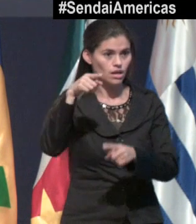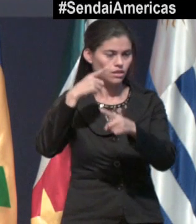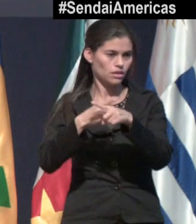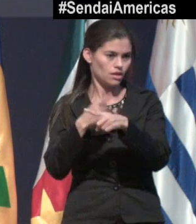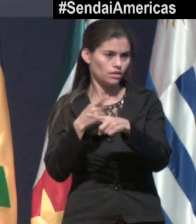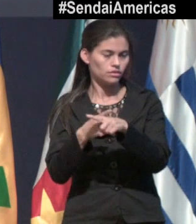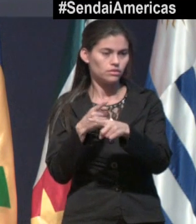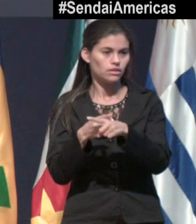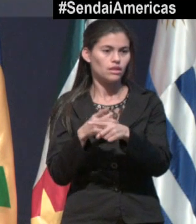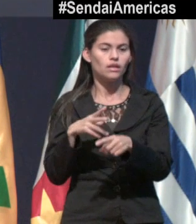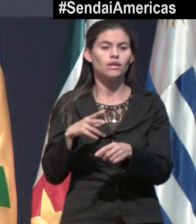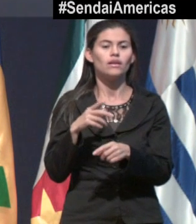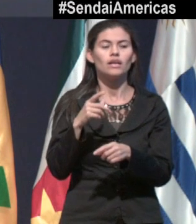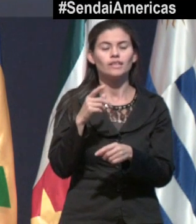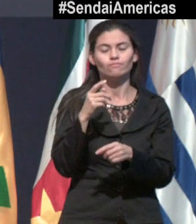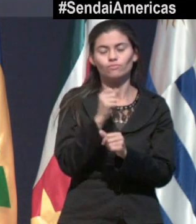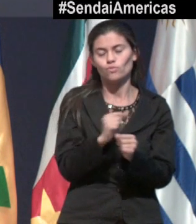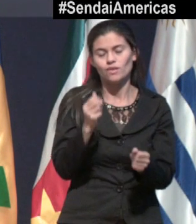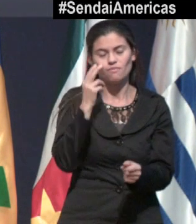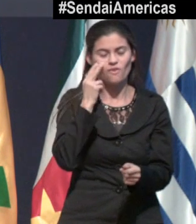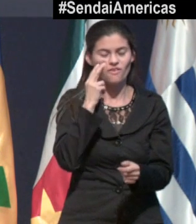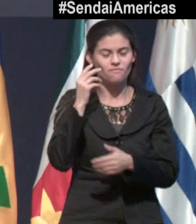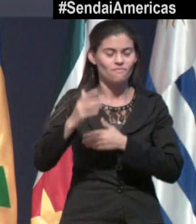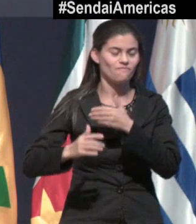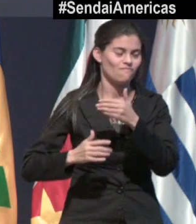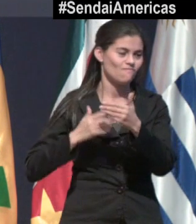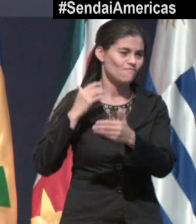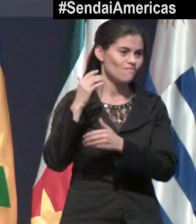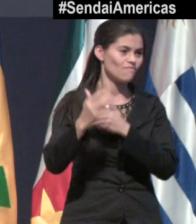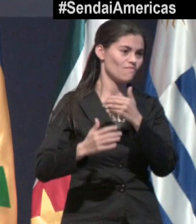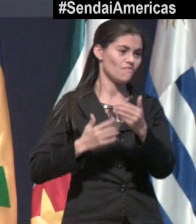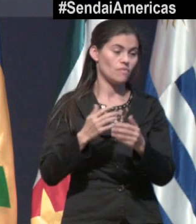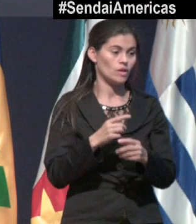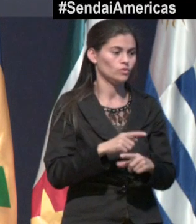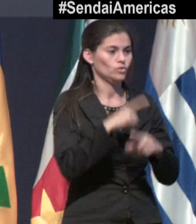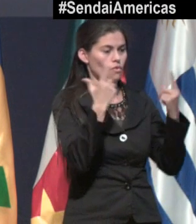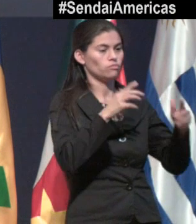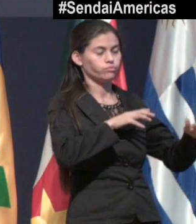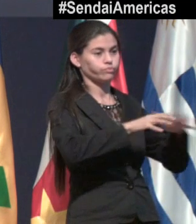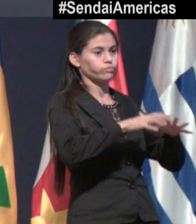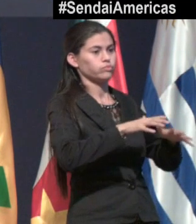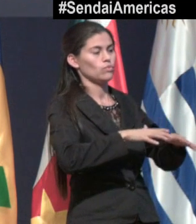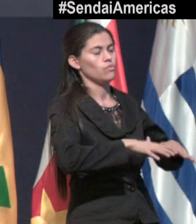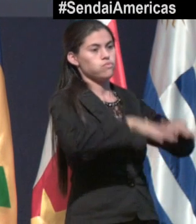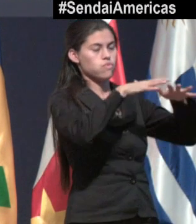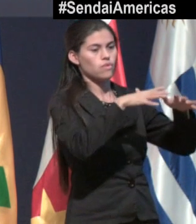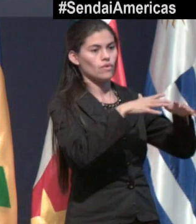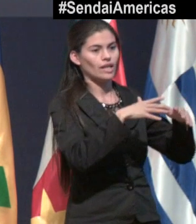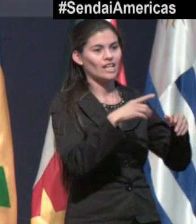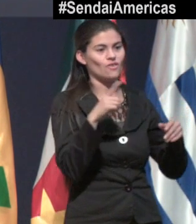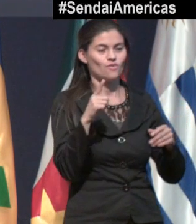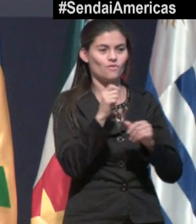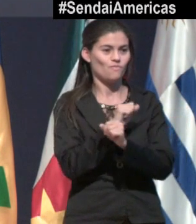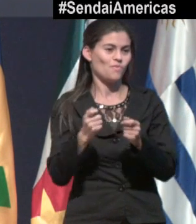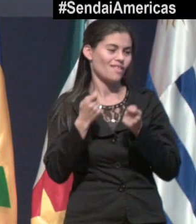Grecia, tendría graves problemas si sucede un gran evento, porque tendría muy poca capacidad de hacer